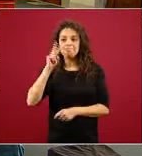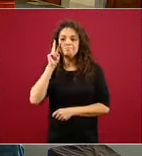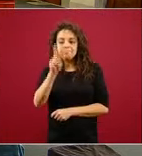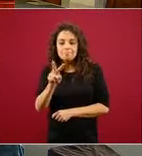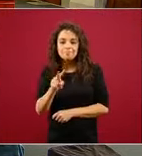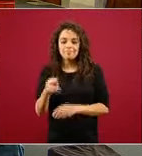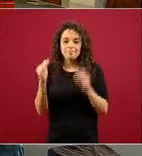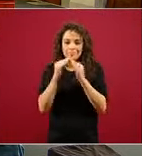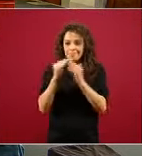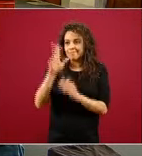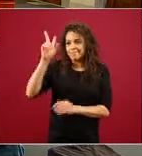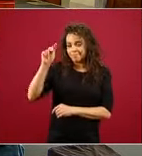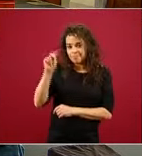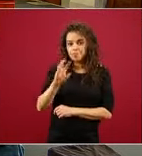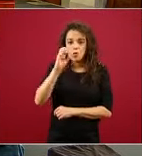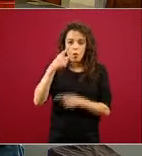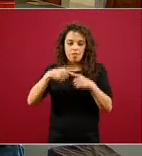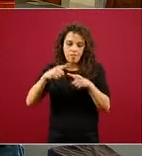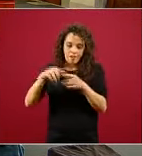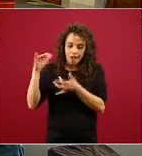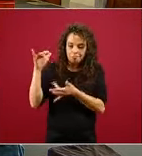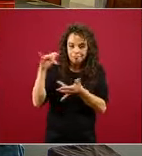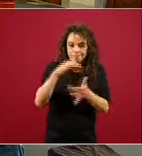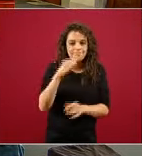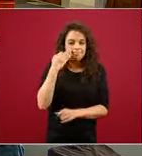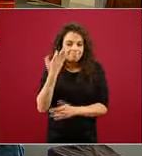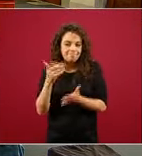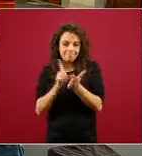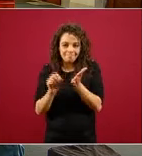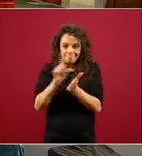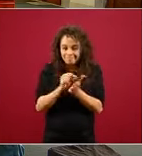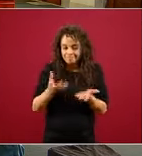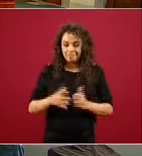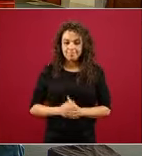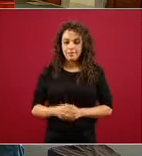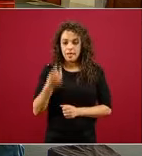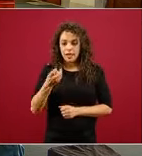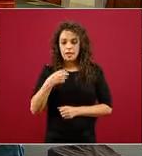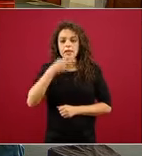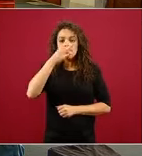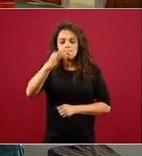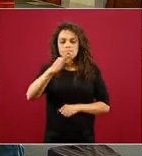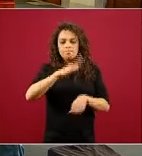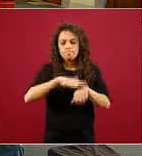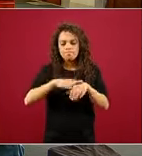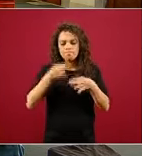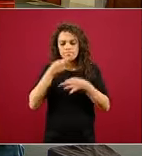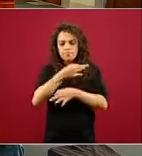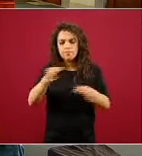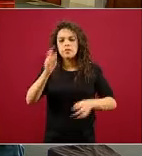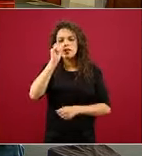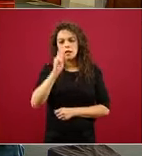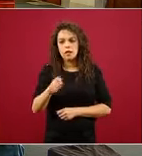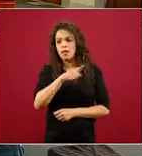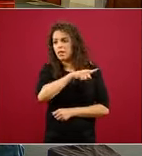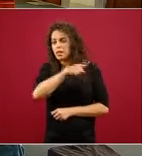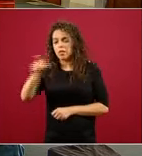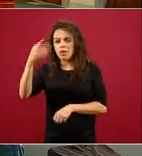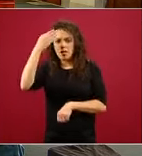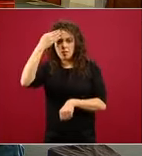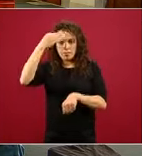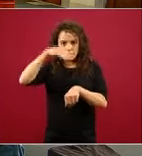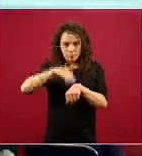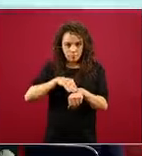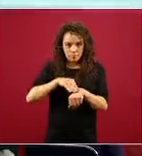sociales, etcétera. Y justo este mensaje va a ser un poco para un recordatorio